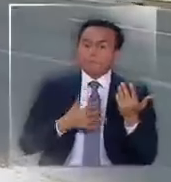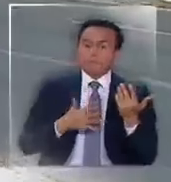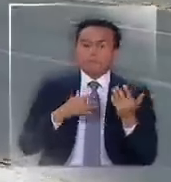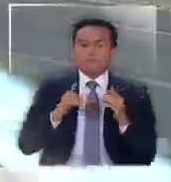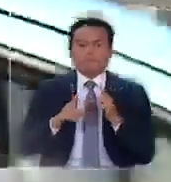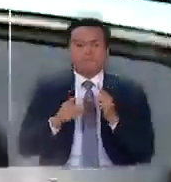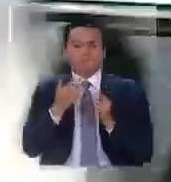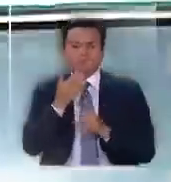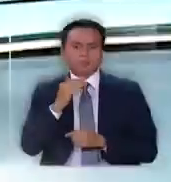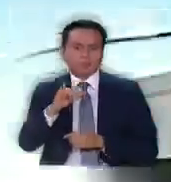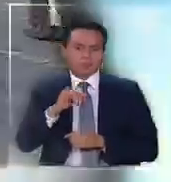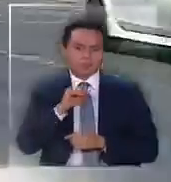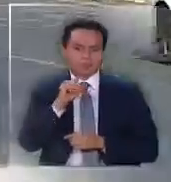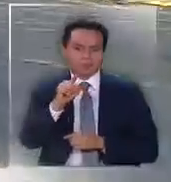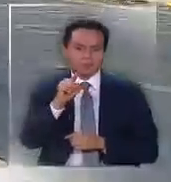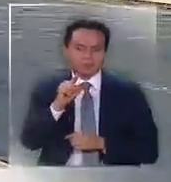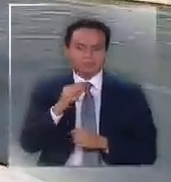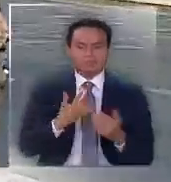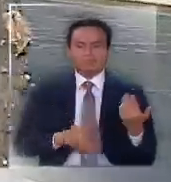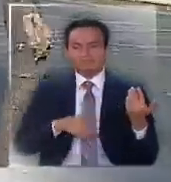igual que tú.